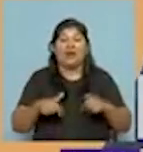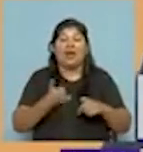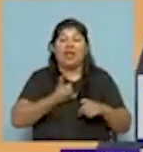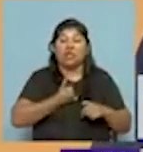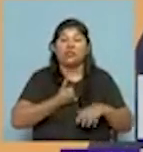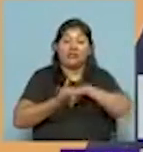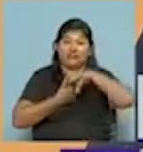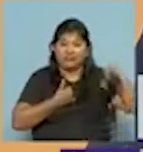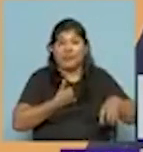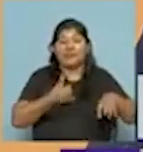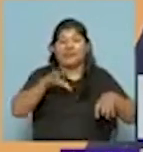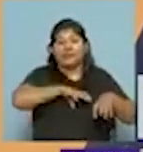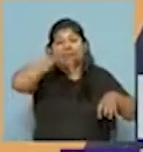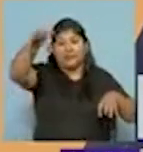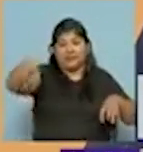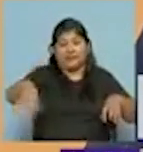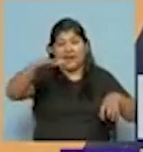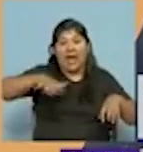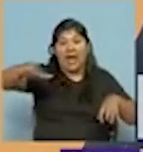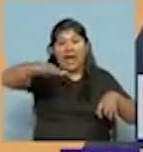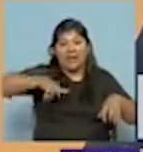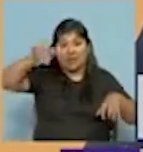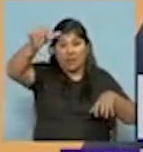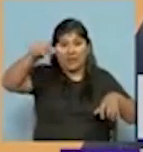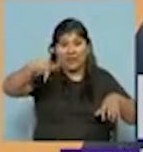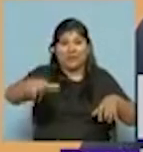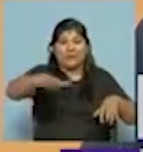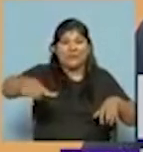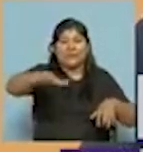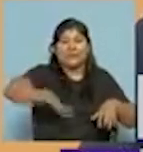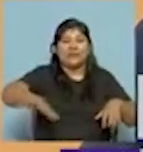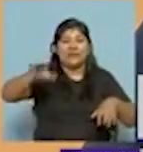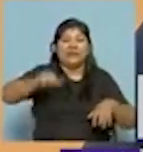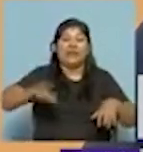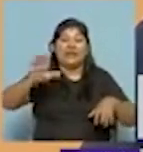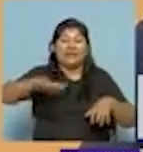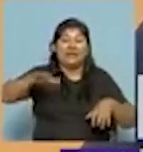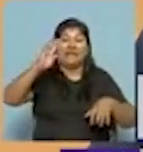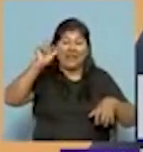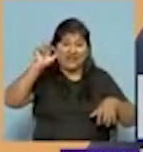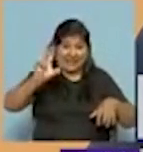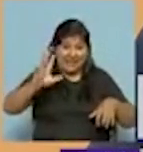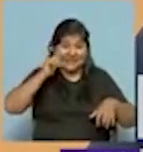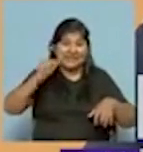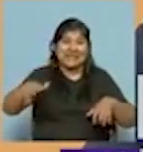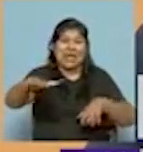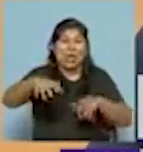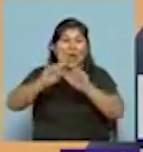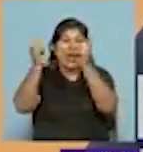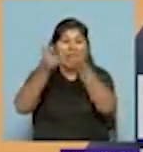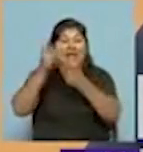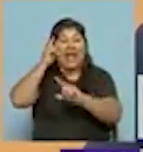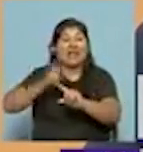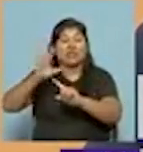comedero en lo que el cpp éxodo jujeño que está en el sector de tres en el cp de malvinas en la avenida mejía en la nueva